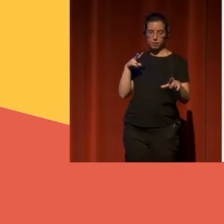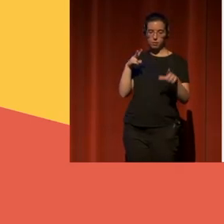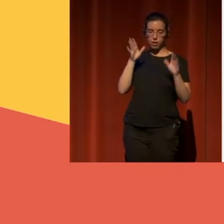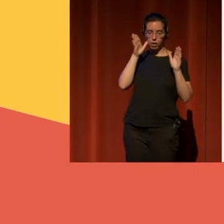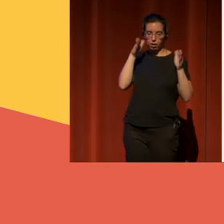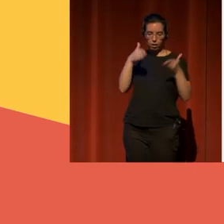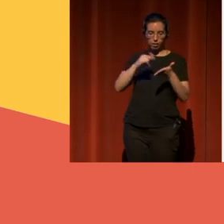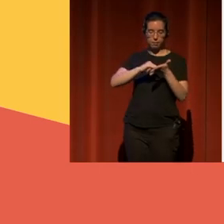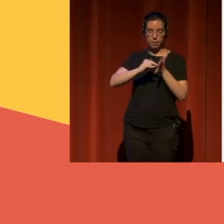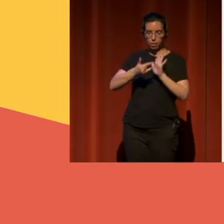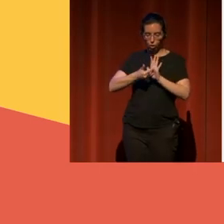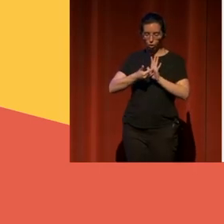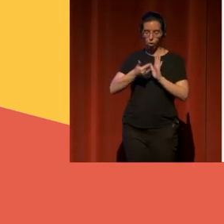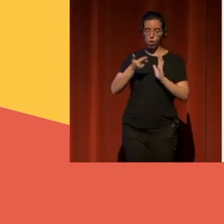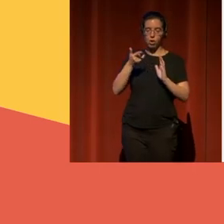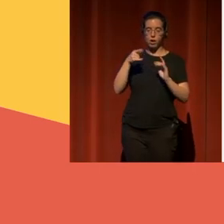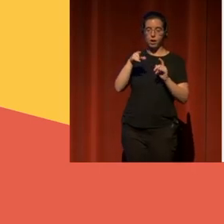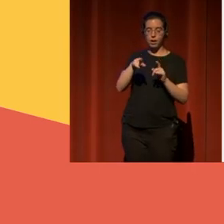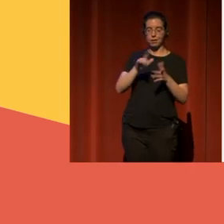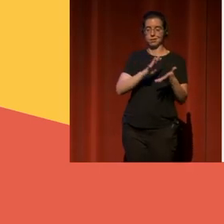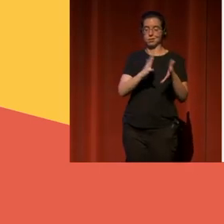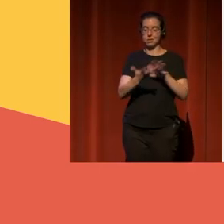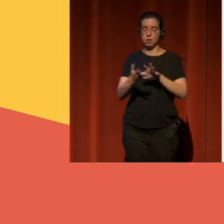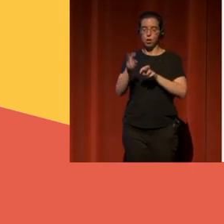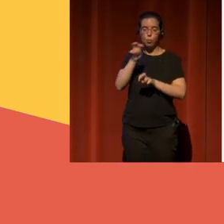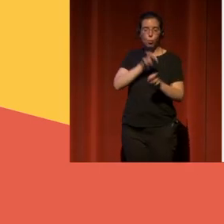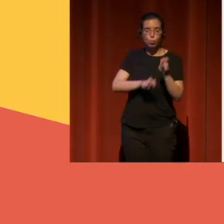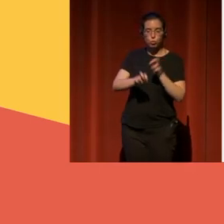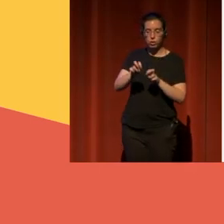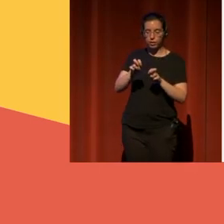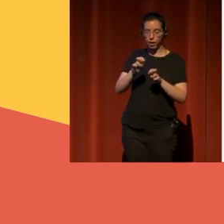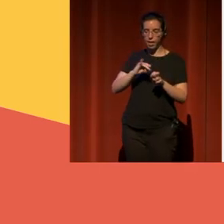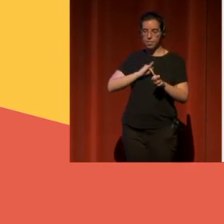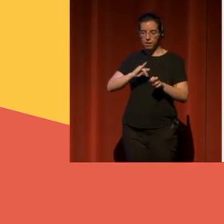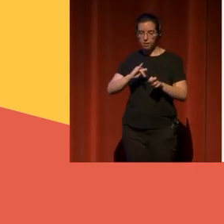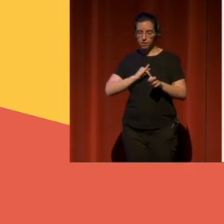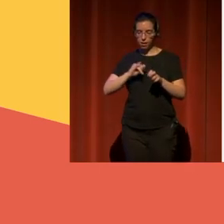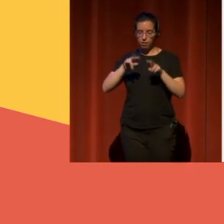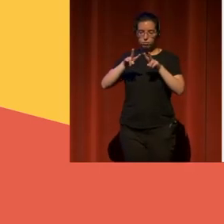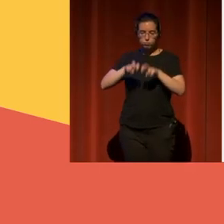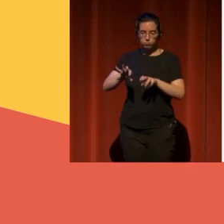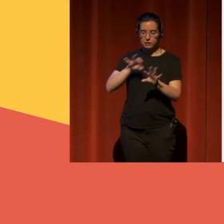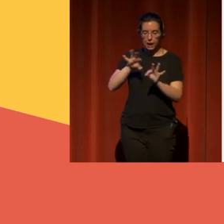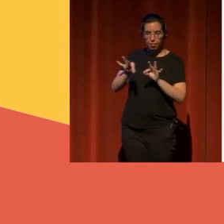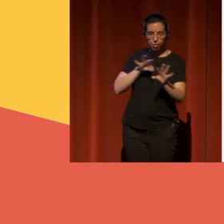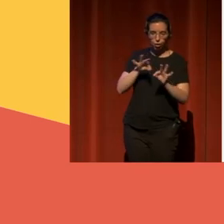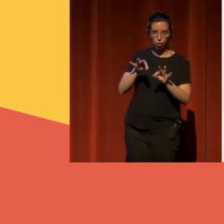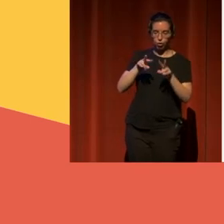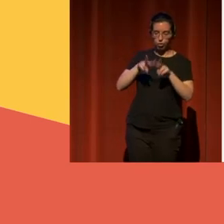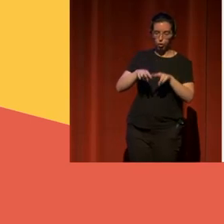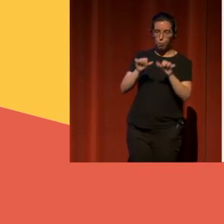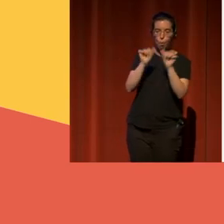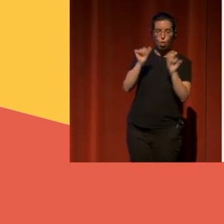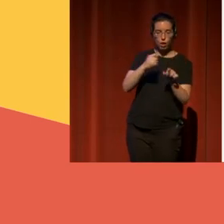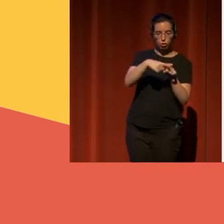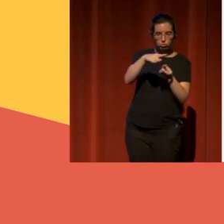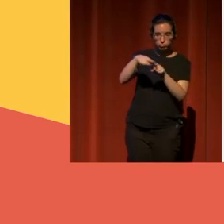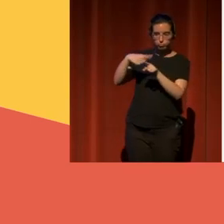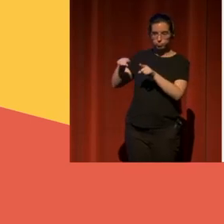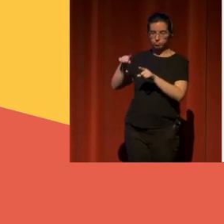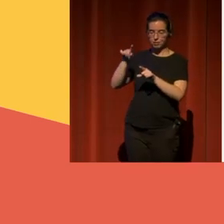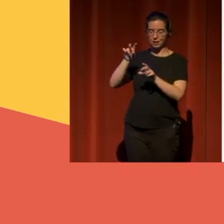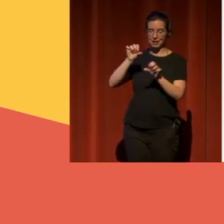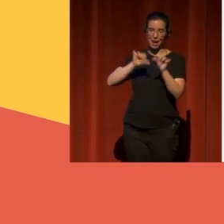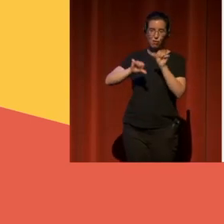que se ha traducido en la búsqueda, identificación, selección, análisis y comparación de varios modelos y varios programas de